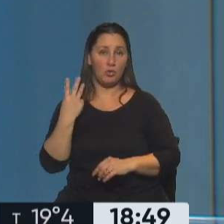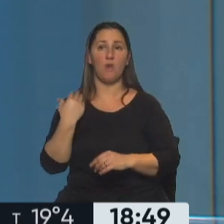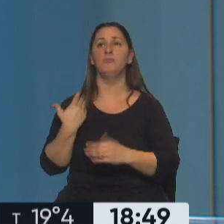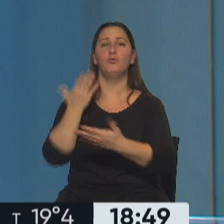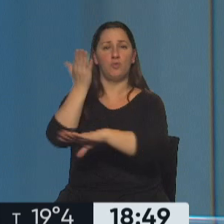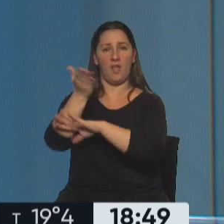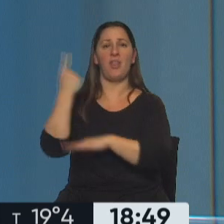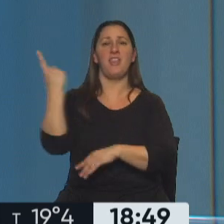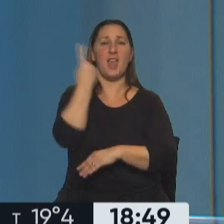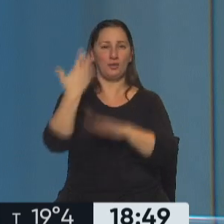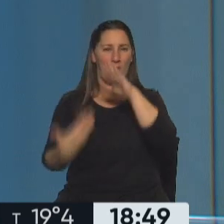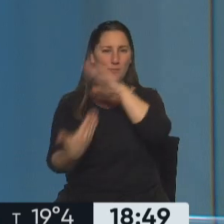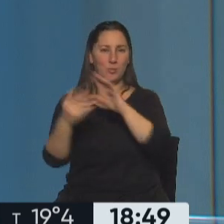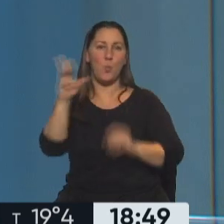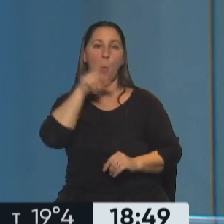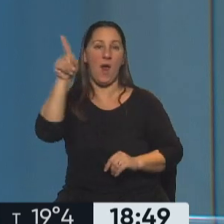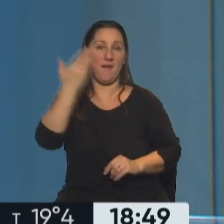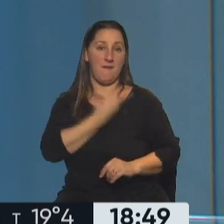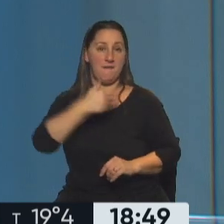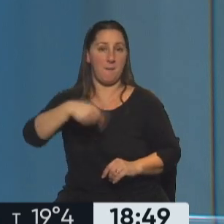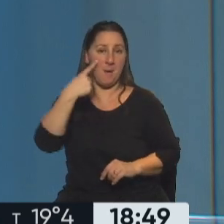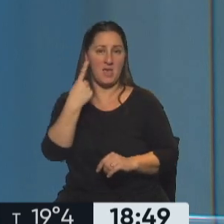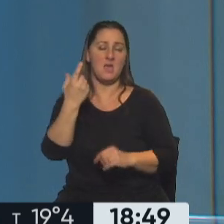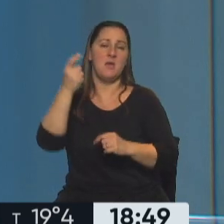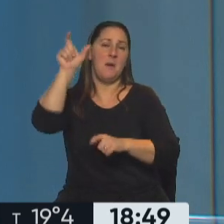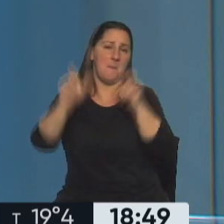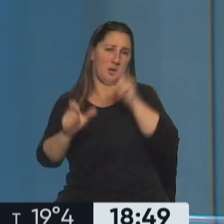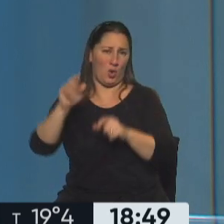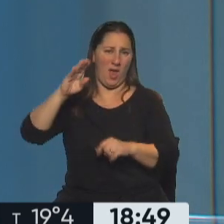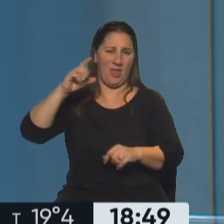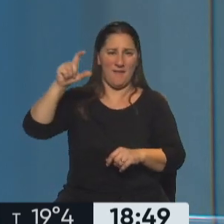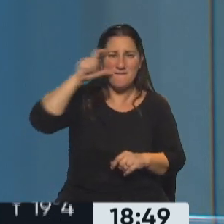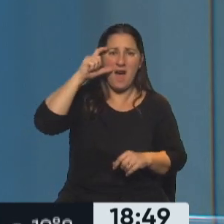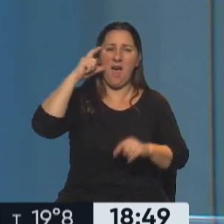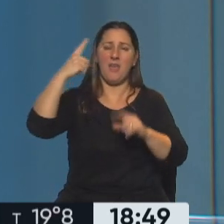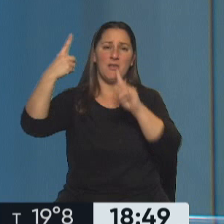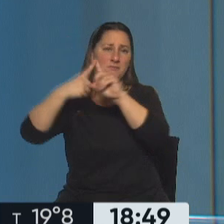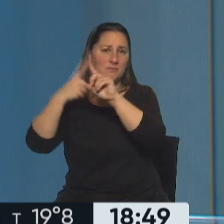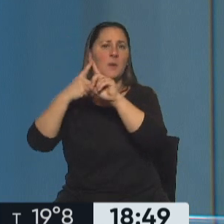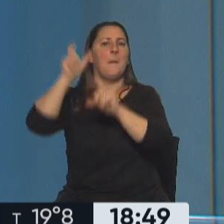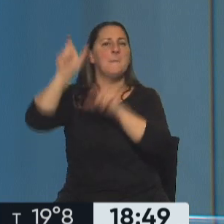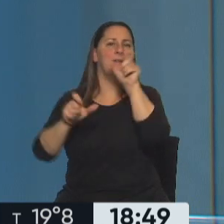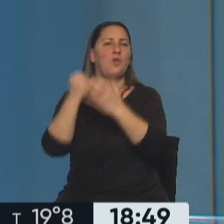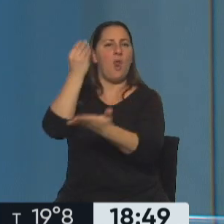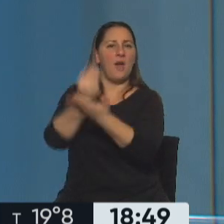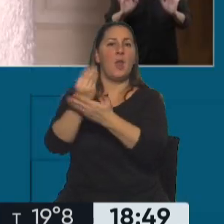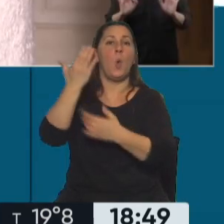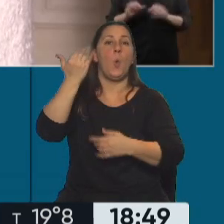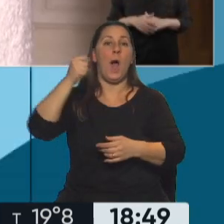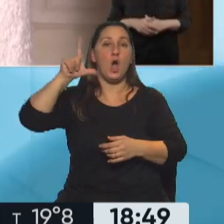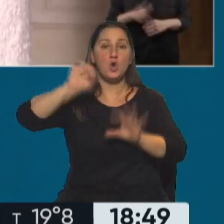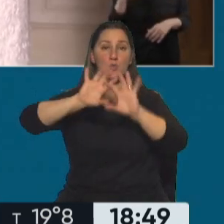frente a la directora del Fondo Monetario, frente a funcionarios de Joe Biden, acaba de presentarse frente a funcionarios del Banco